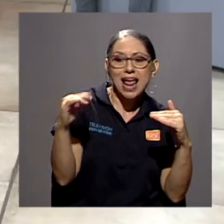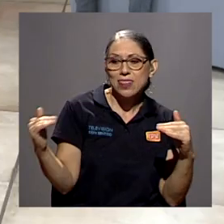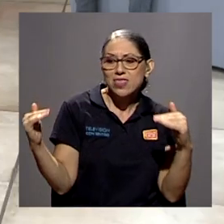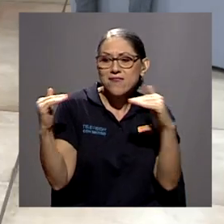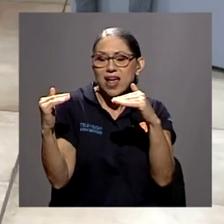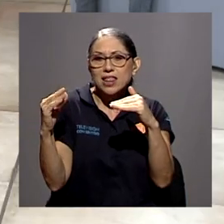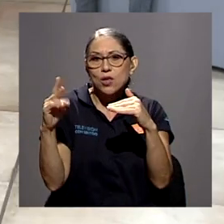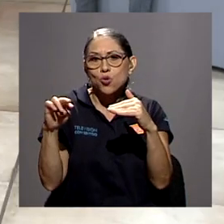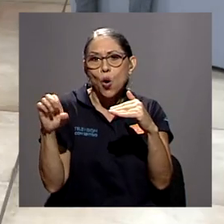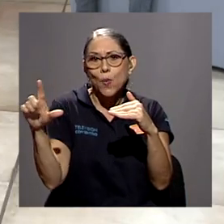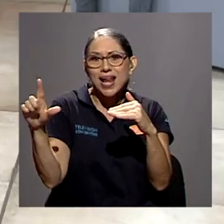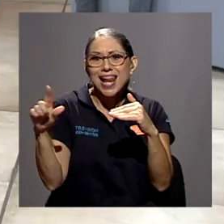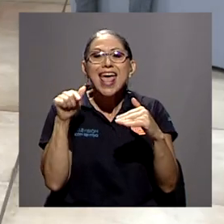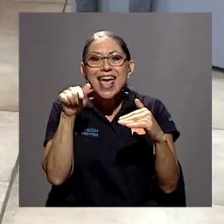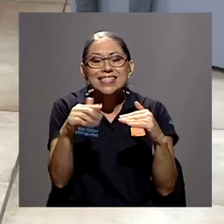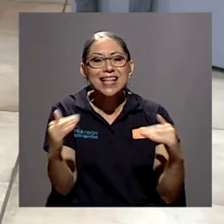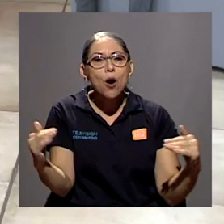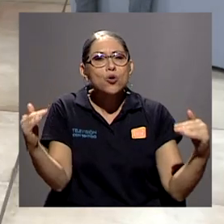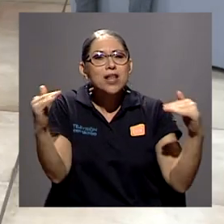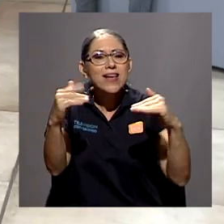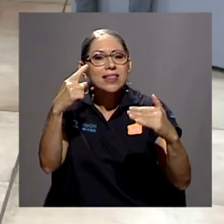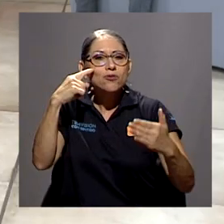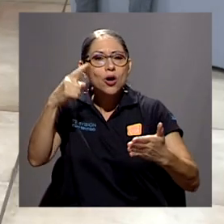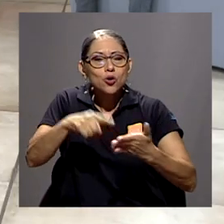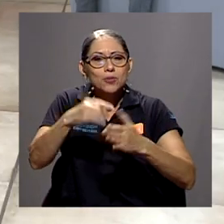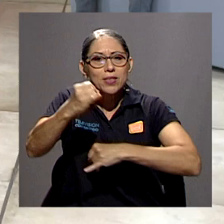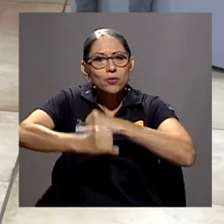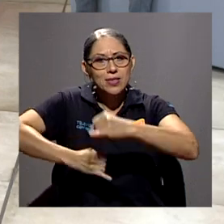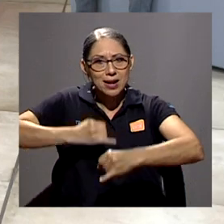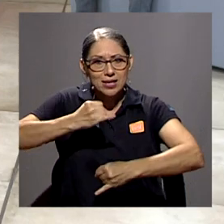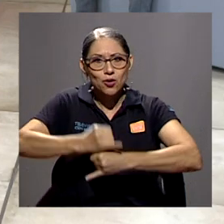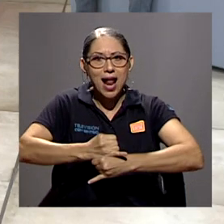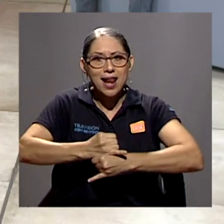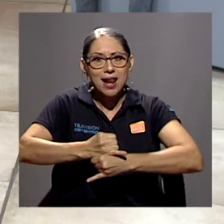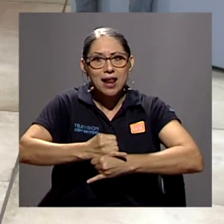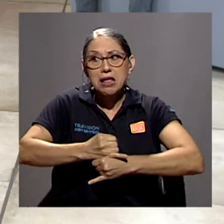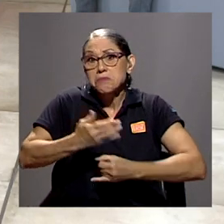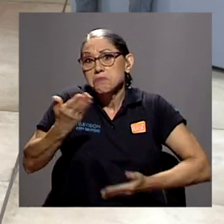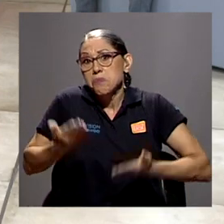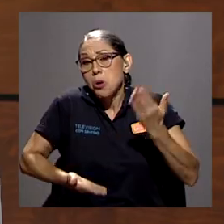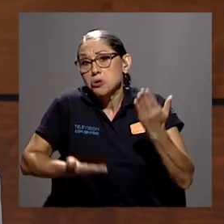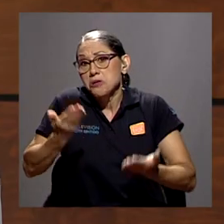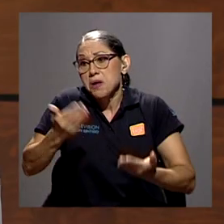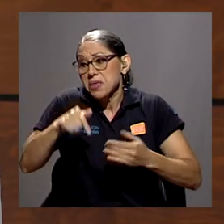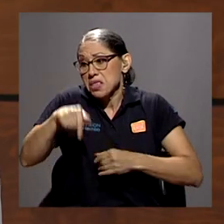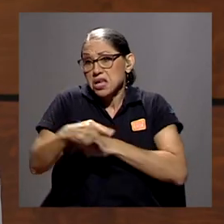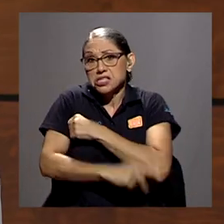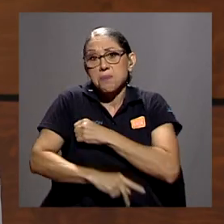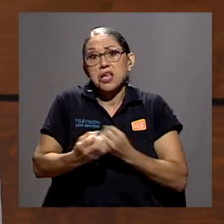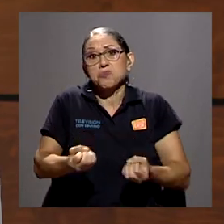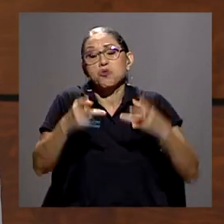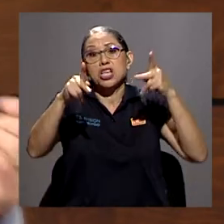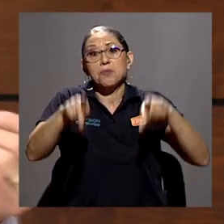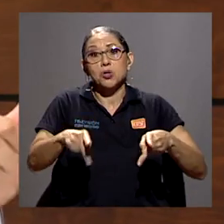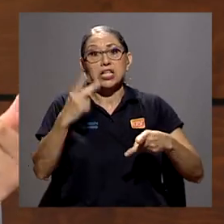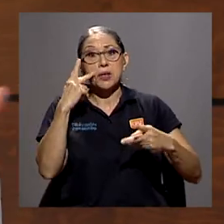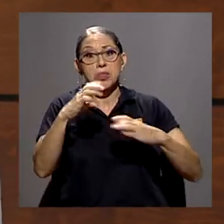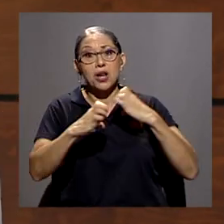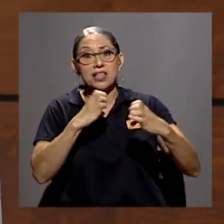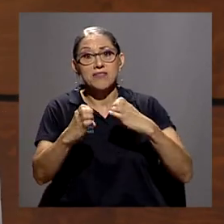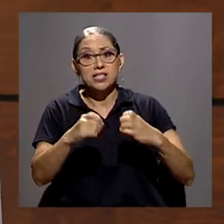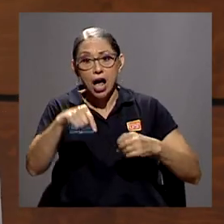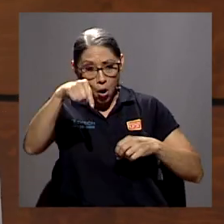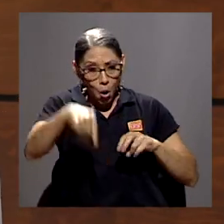un reconocimiento internacional en el que posiblemente muchas personas en este país hoy están viendo la entrevista de hoy están